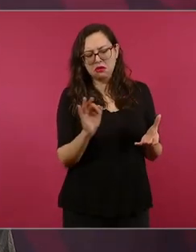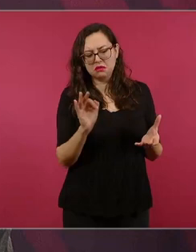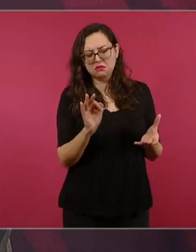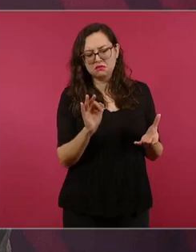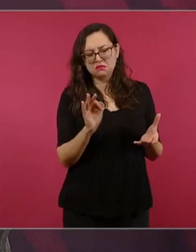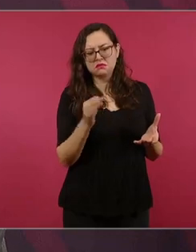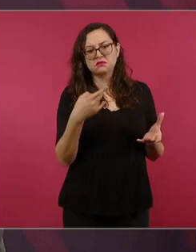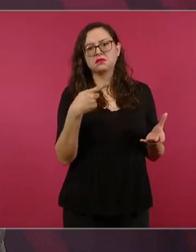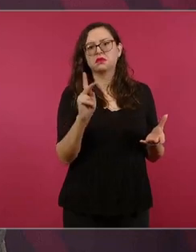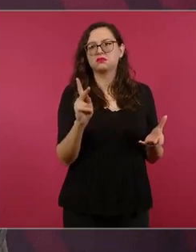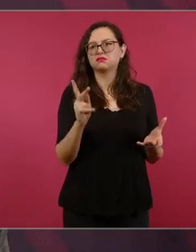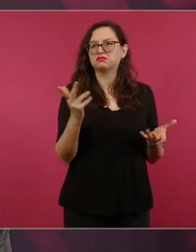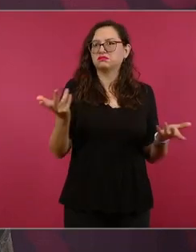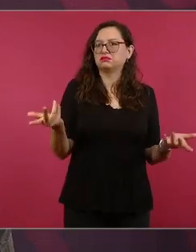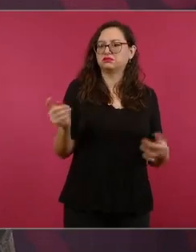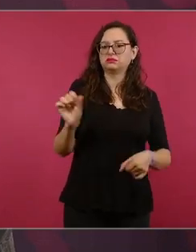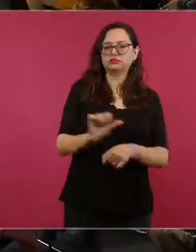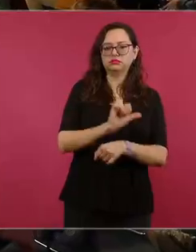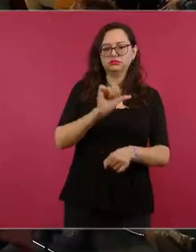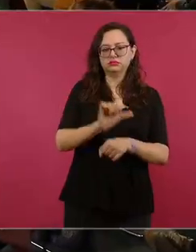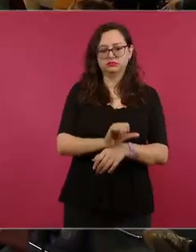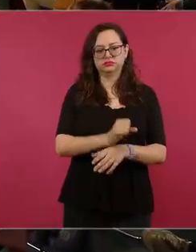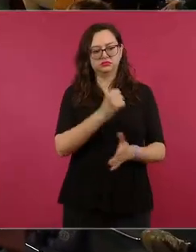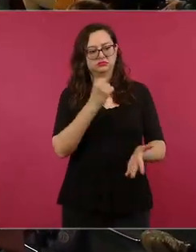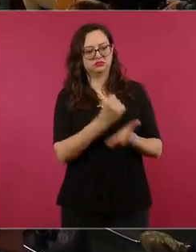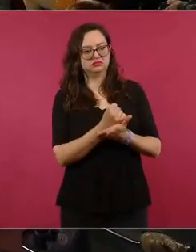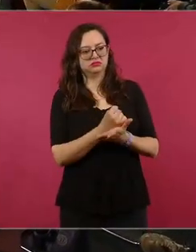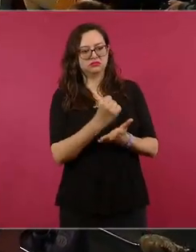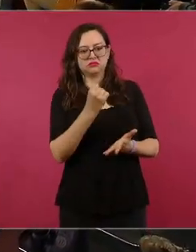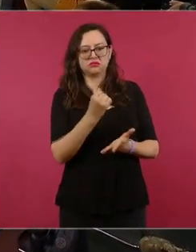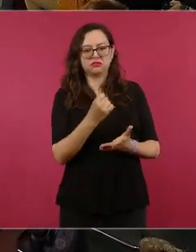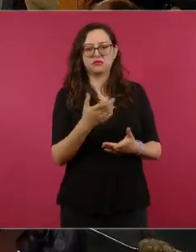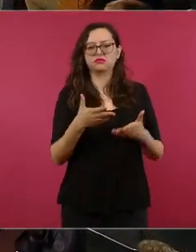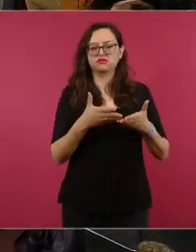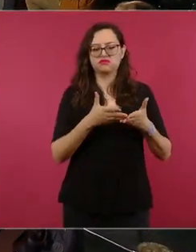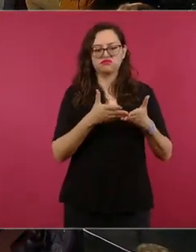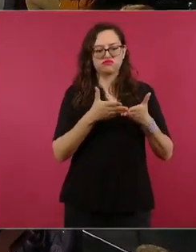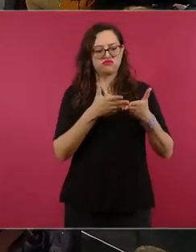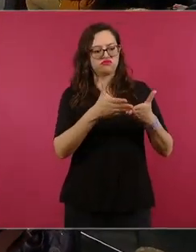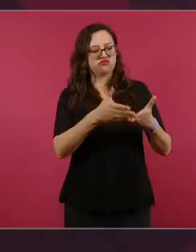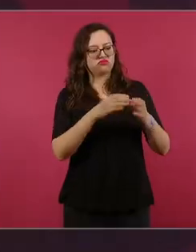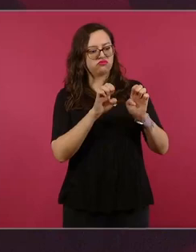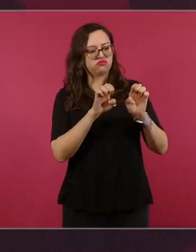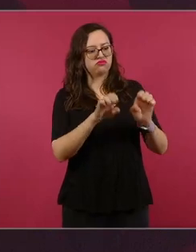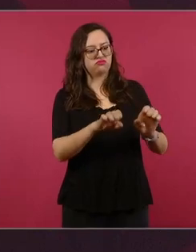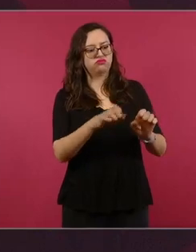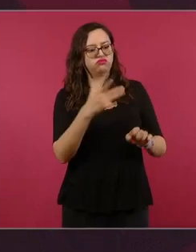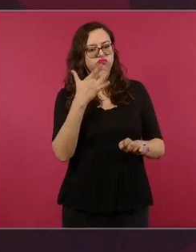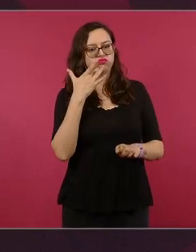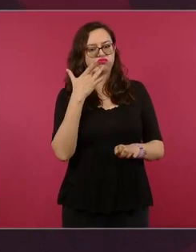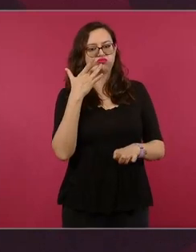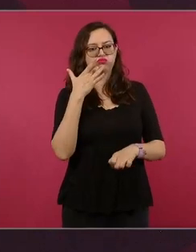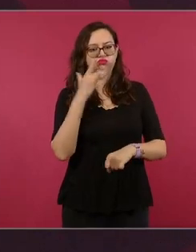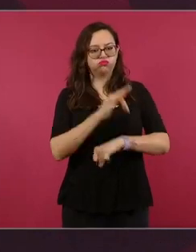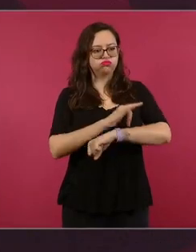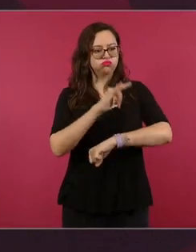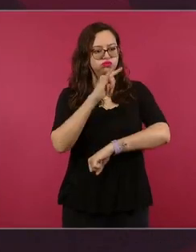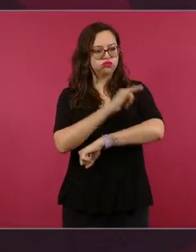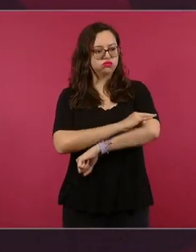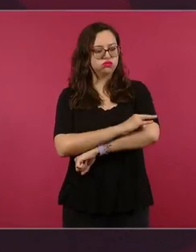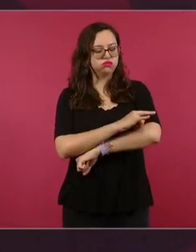La marca del carro, si se tiene yate, se tiene avión